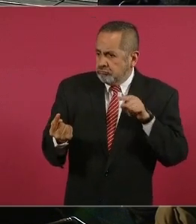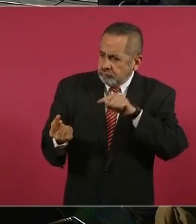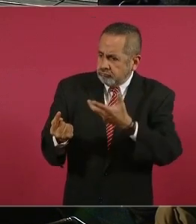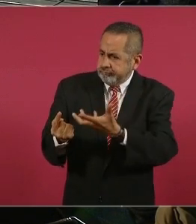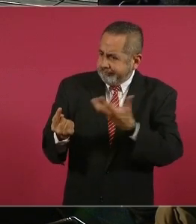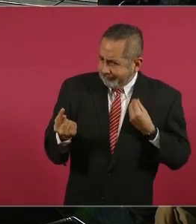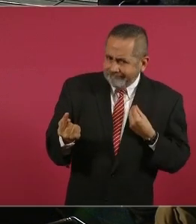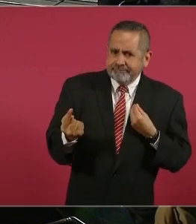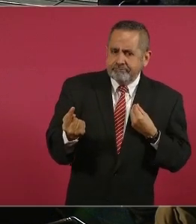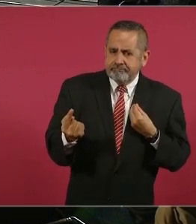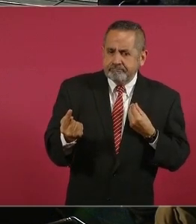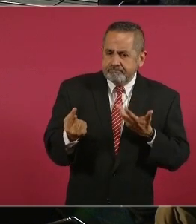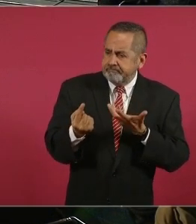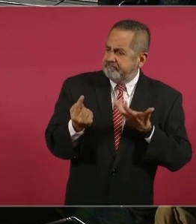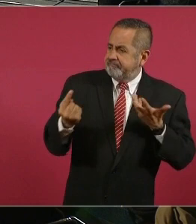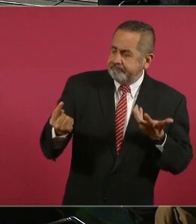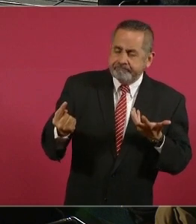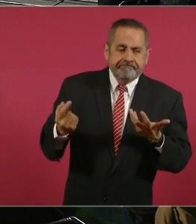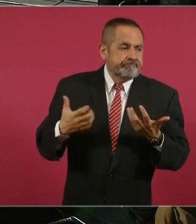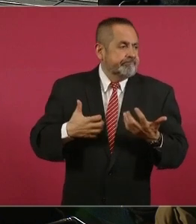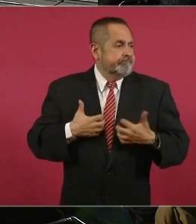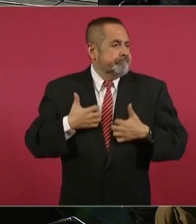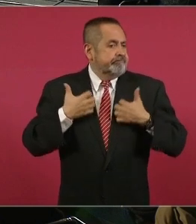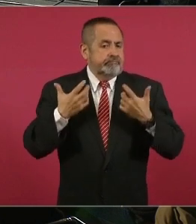en favor del pueblo de México.